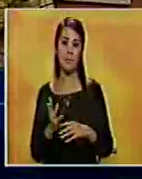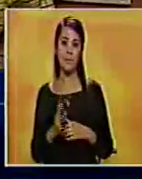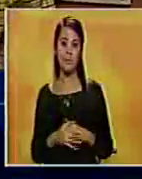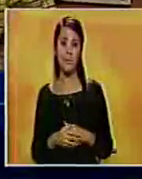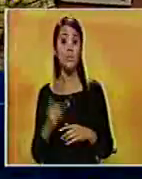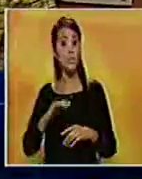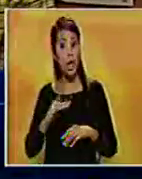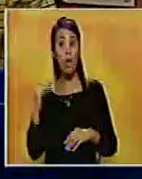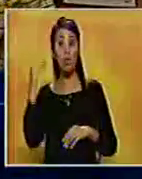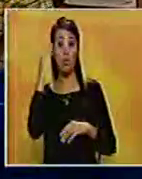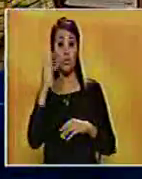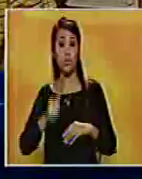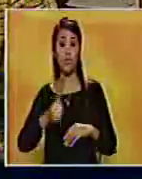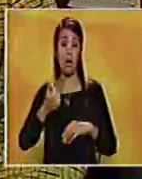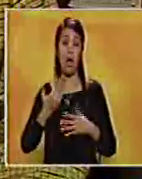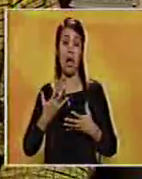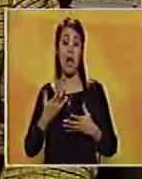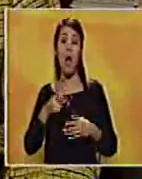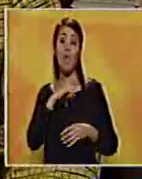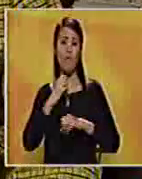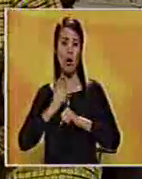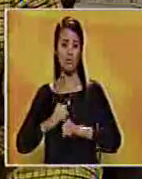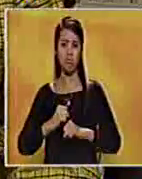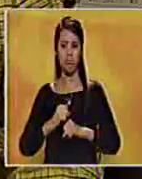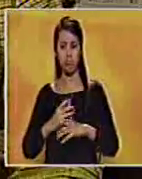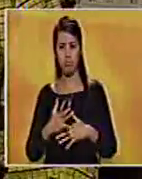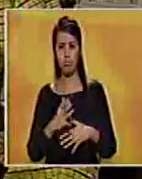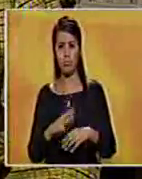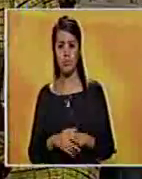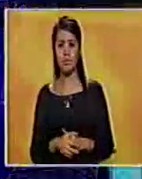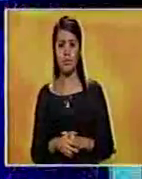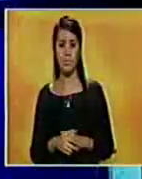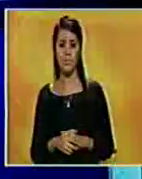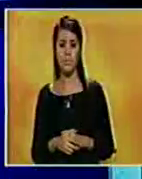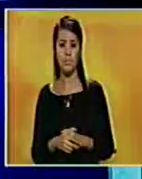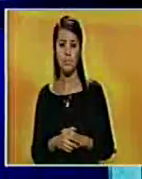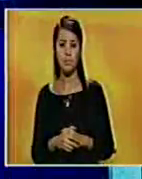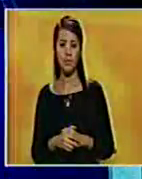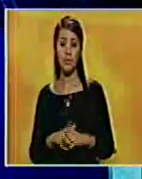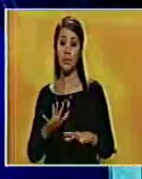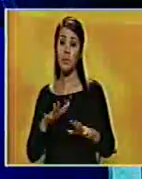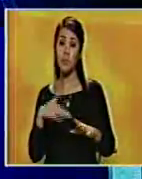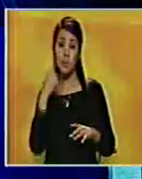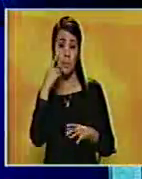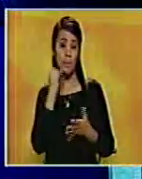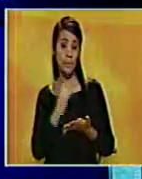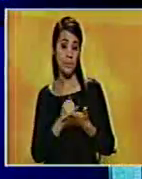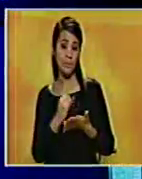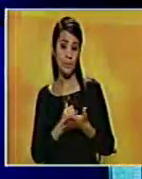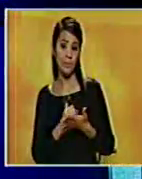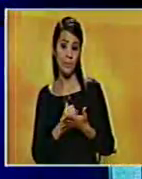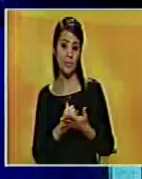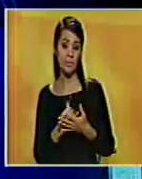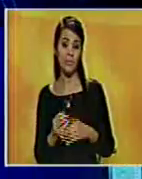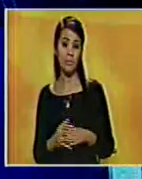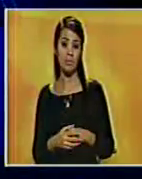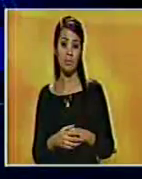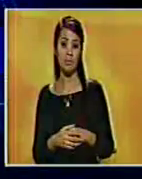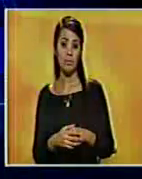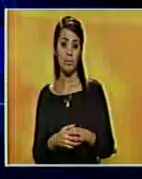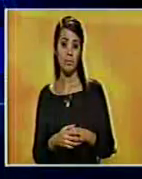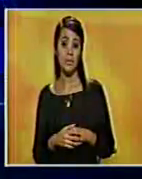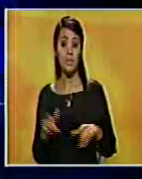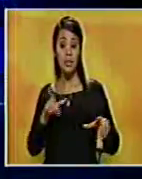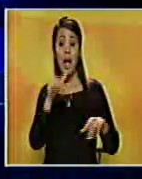en los niños la malaria es más grave que los adultos en general pero es el mismo parásito podemos tomar algunos métodos preventivos como evitar en las